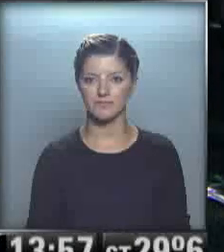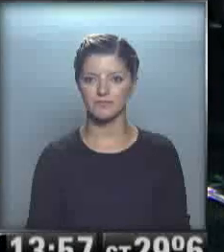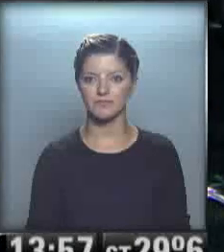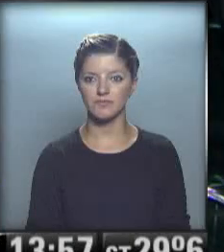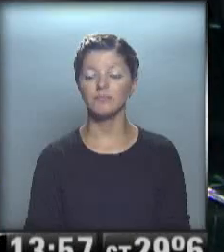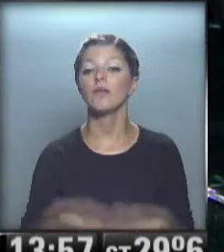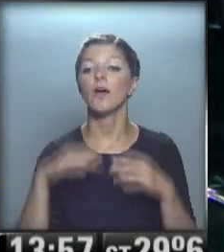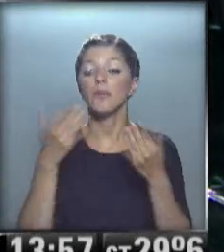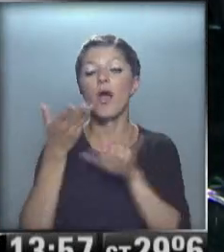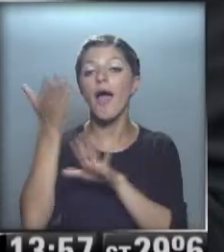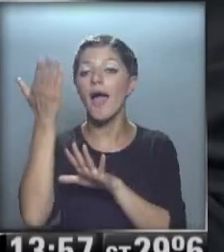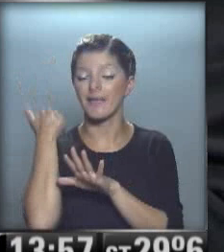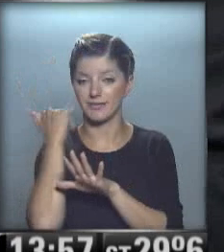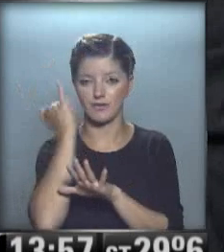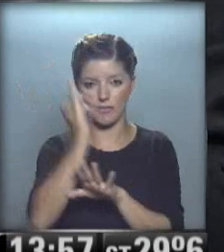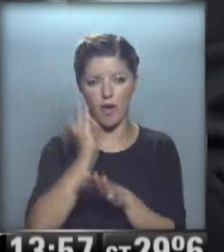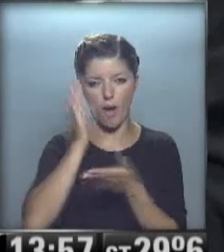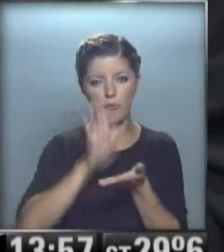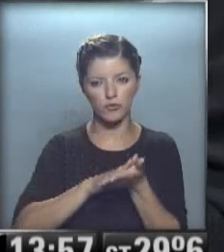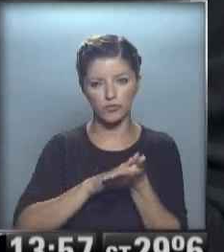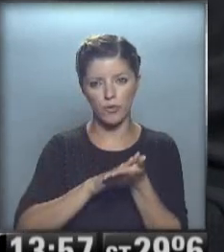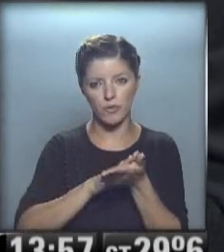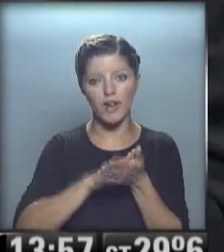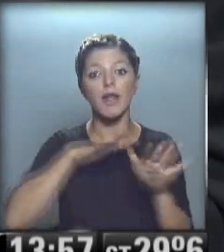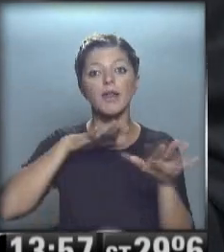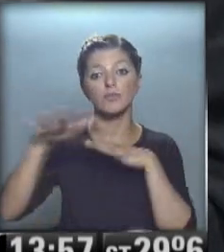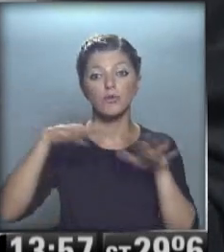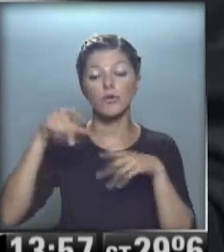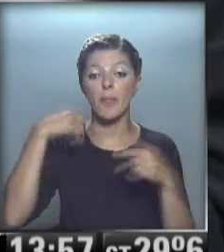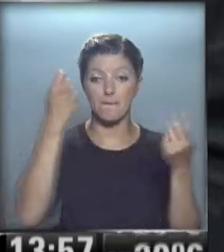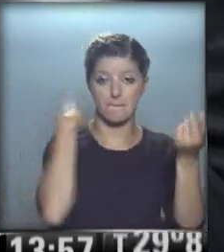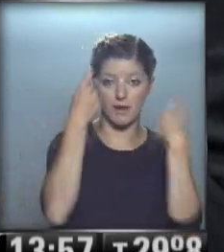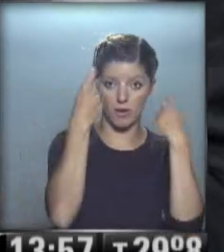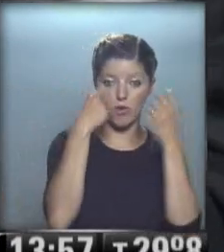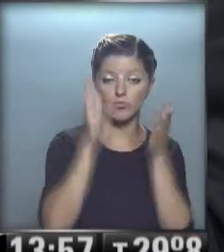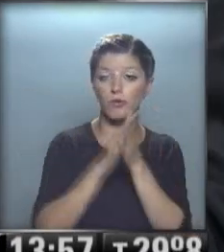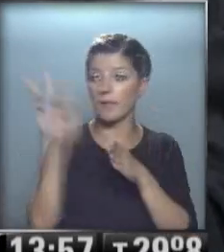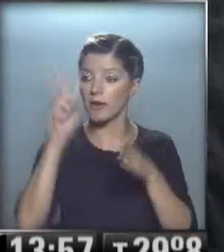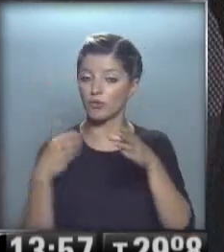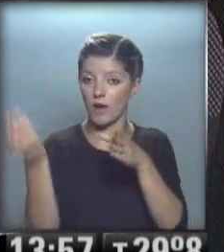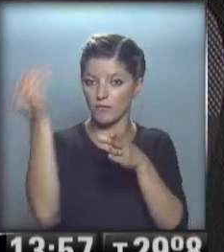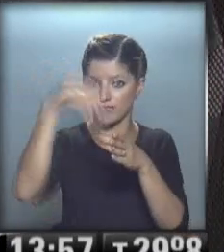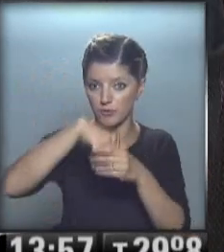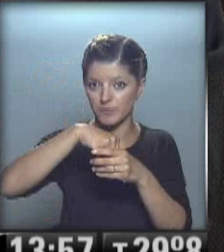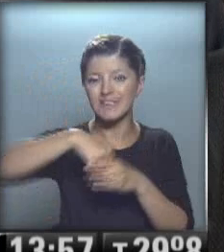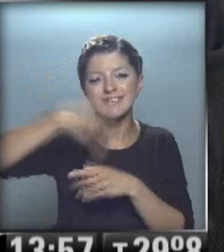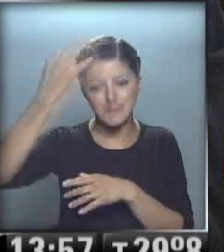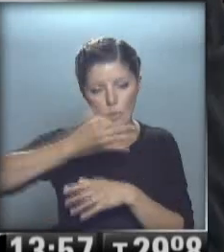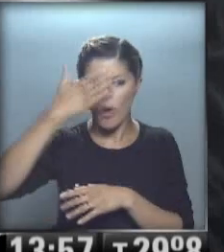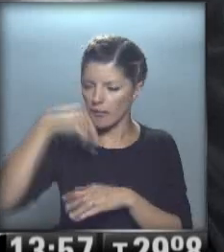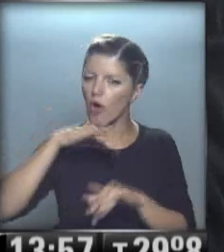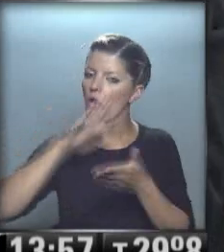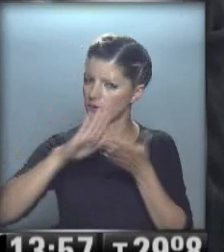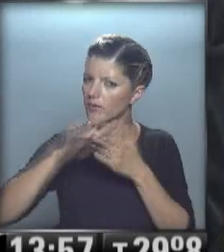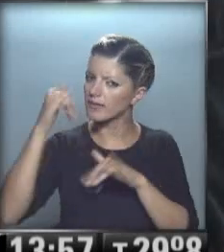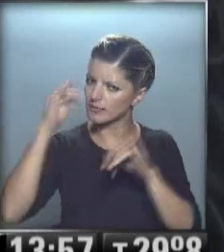Y comentábamos en el bloque anterior el tema de la posición que adopta Paraguay con respecto al ingreso de Venezuela al Mercosur. Seguramente nos vamos a volver a ocupar del